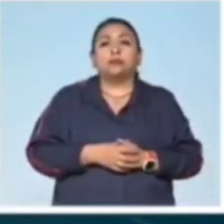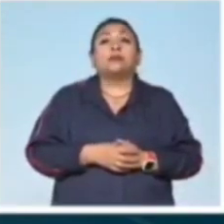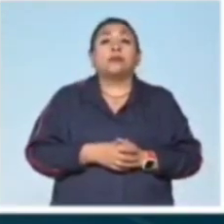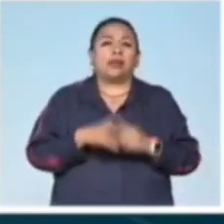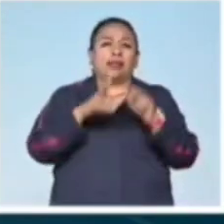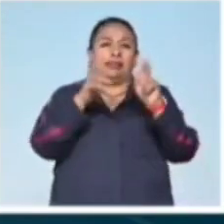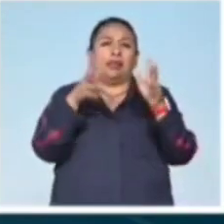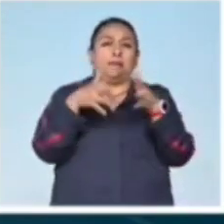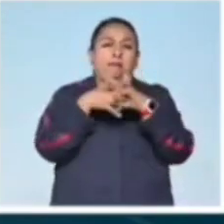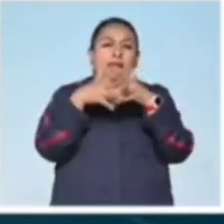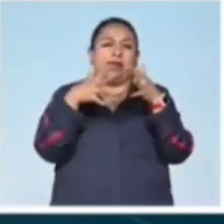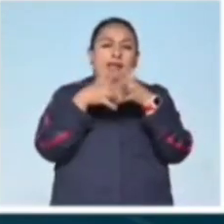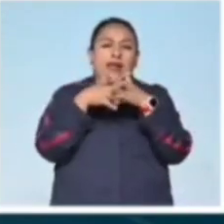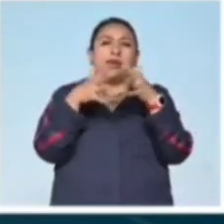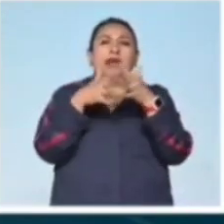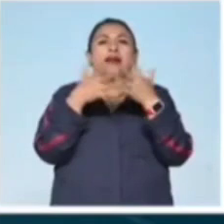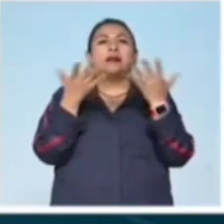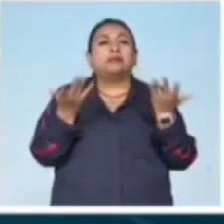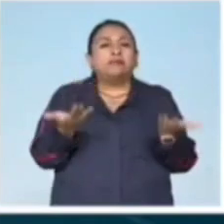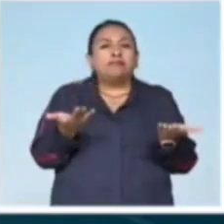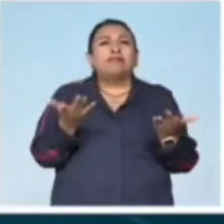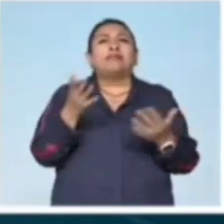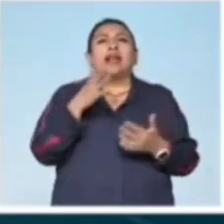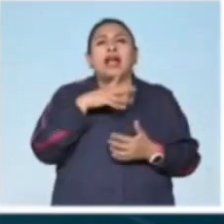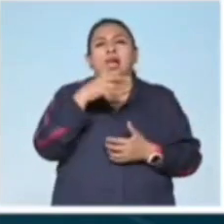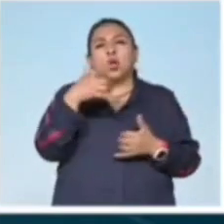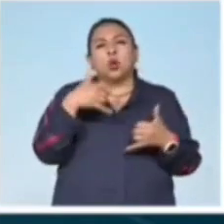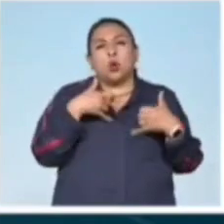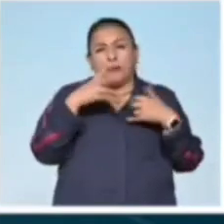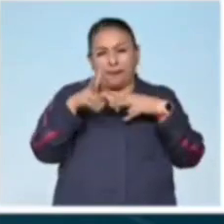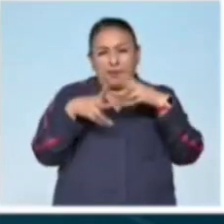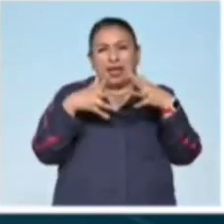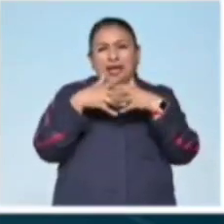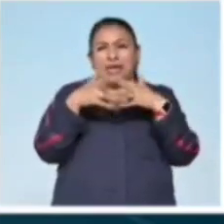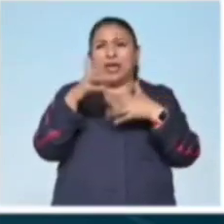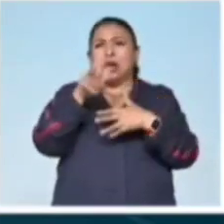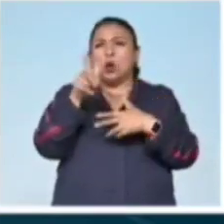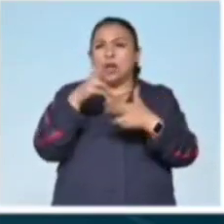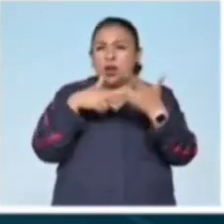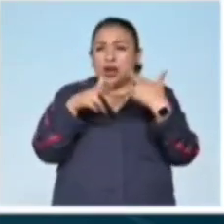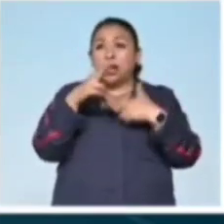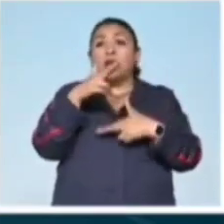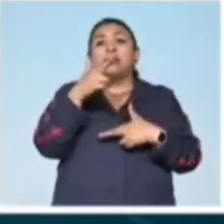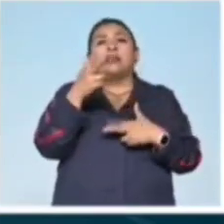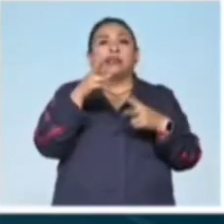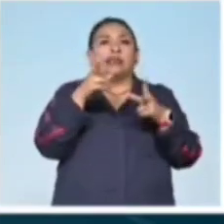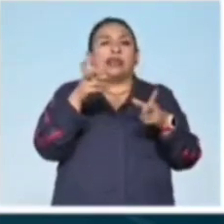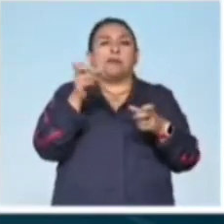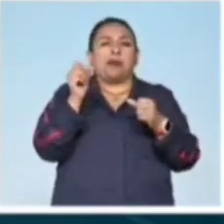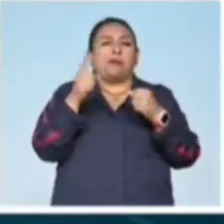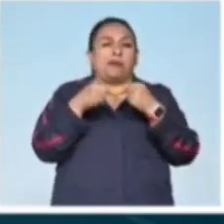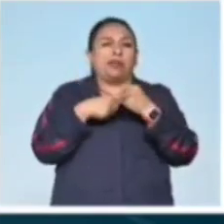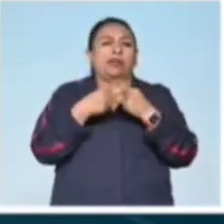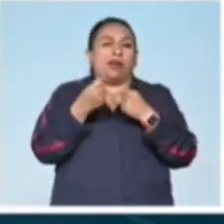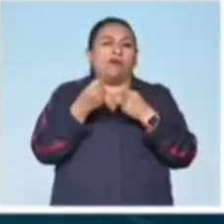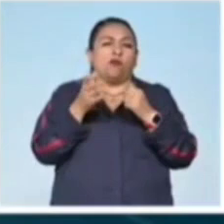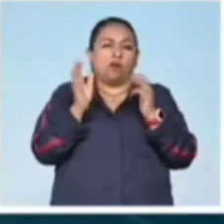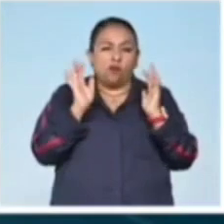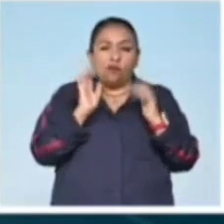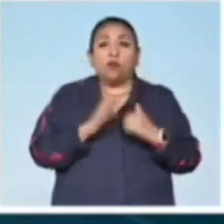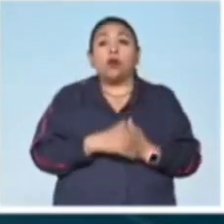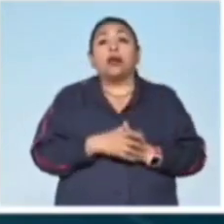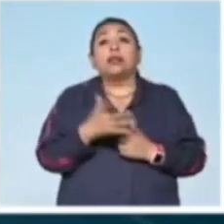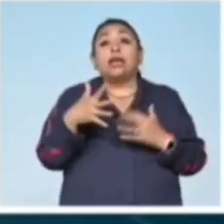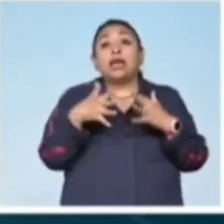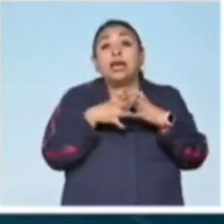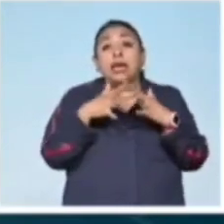El tema de la guerra, más que nada, resulta, aunque hay un chico que va a la guerra y regresa, resulta un tema muy metafórico también, ¿no?